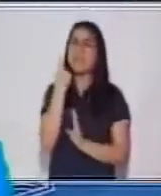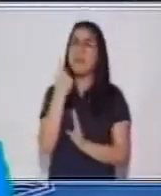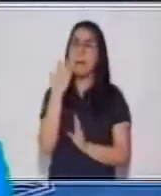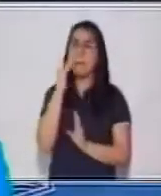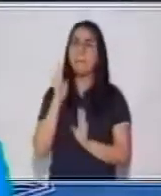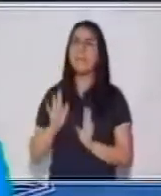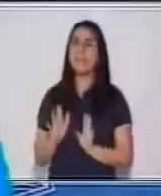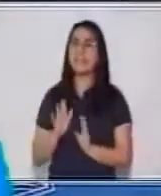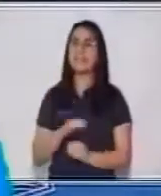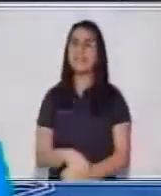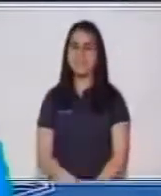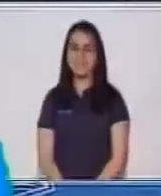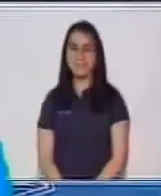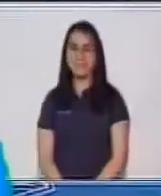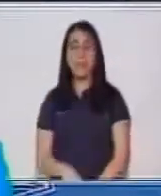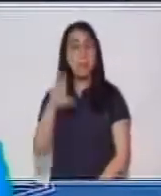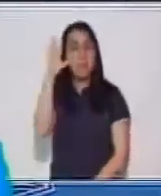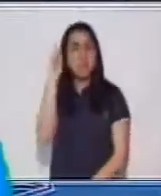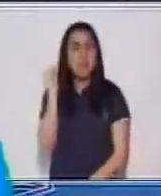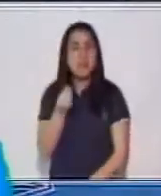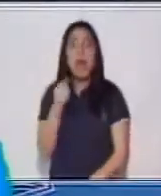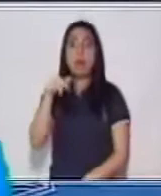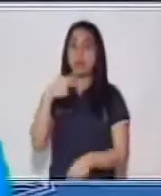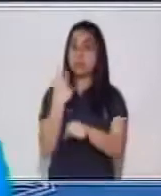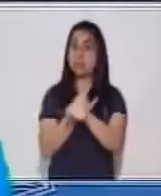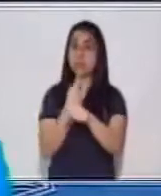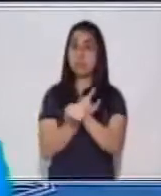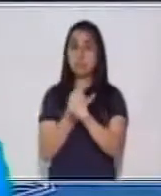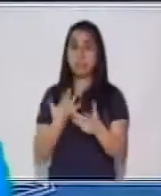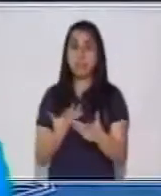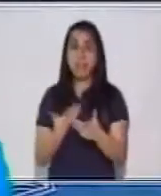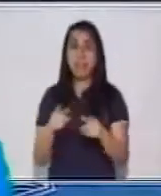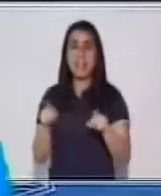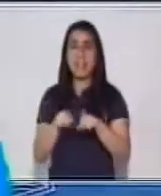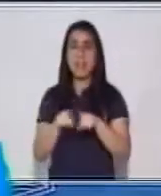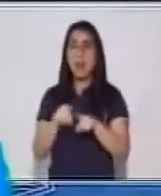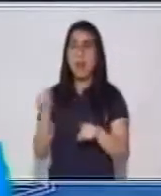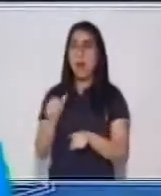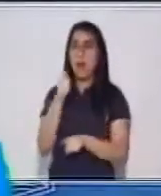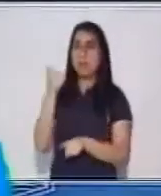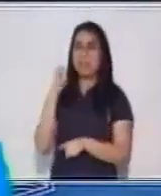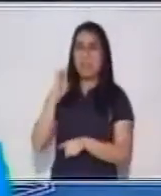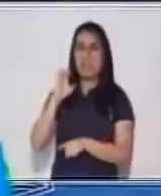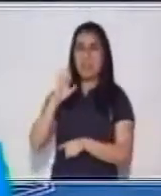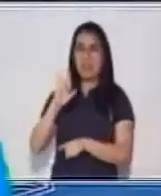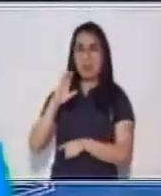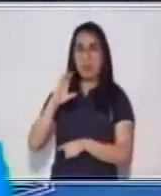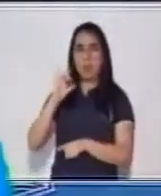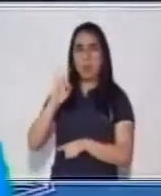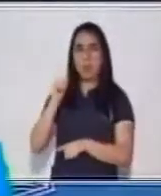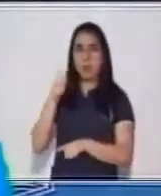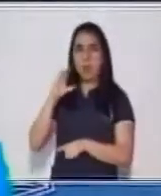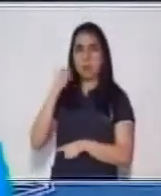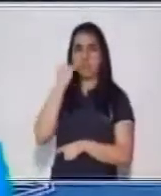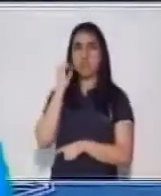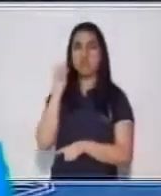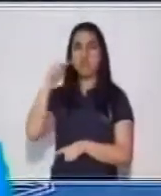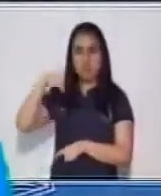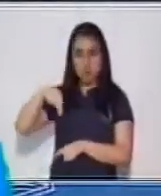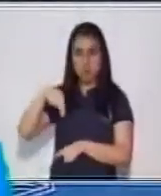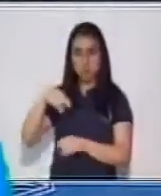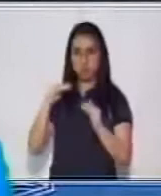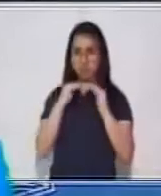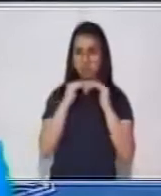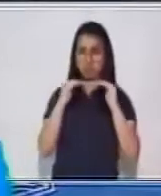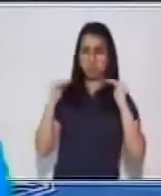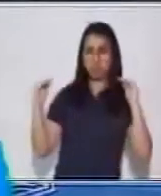más compleja. Porque vamos a utilizar ecuaciones lineales de primer grado para resolver una aplicación